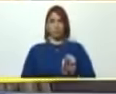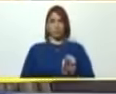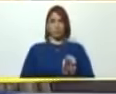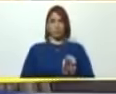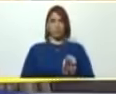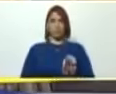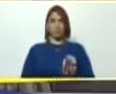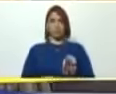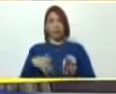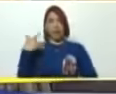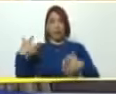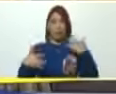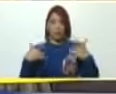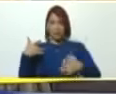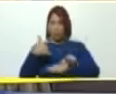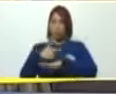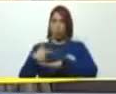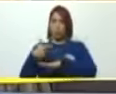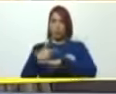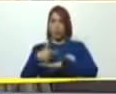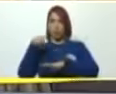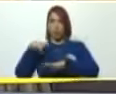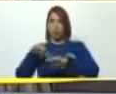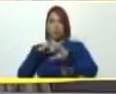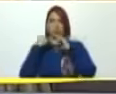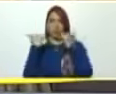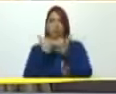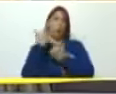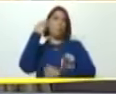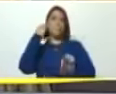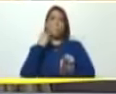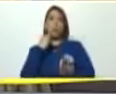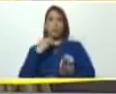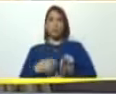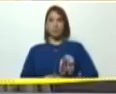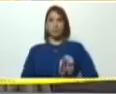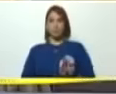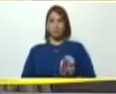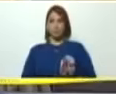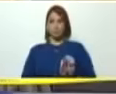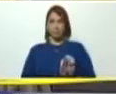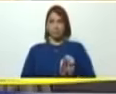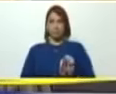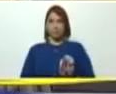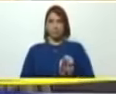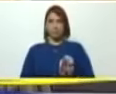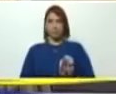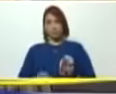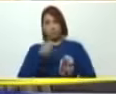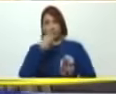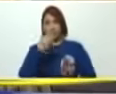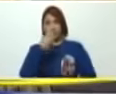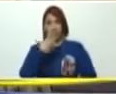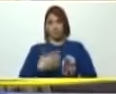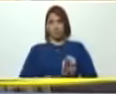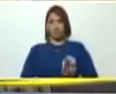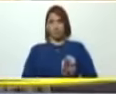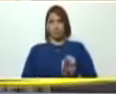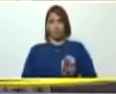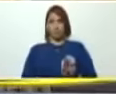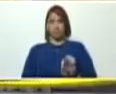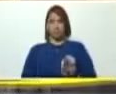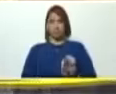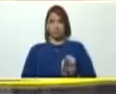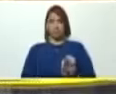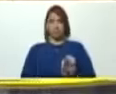en este acto de gobierno, aquí en el Salón Simón Bolívar, del Palacio Presidencial de Miraflores,